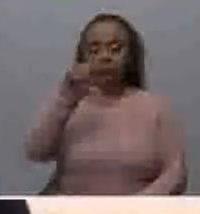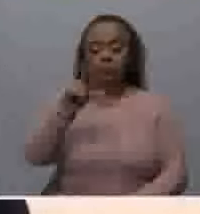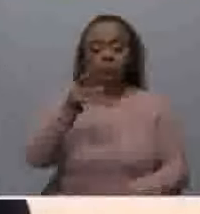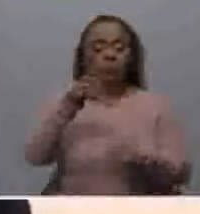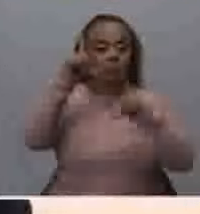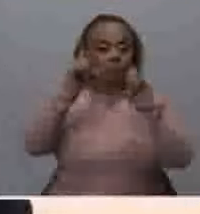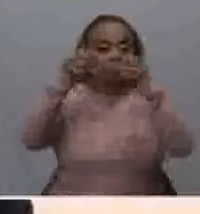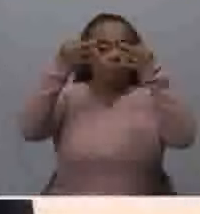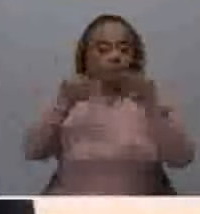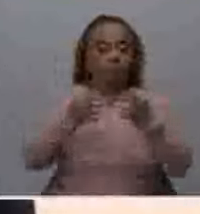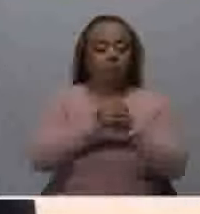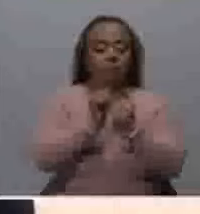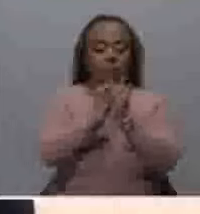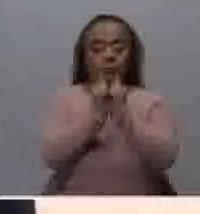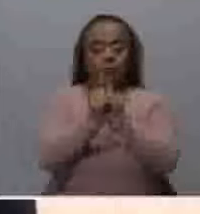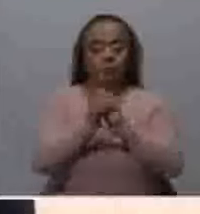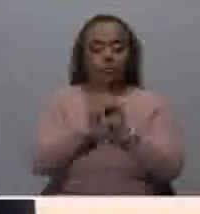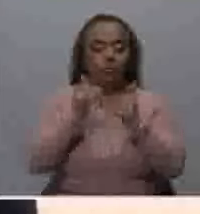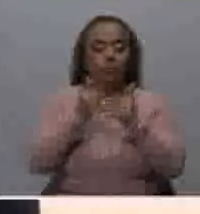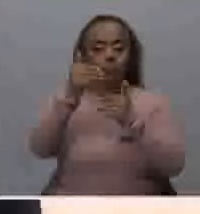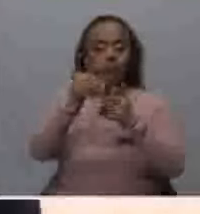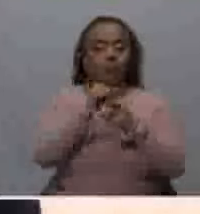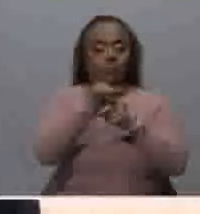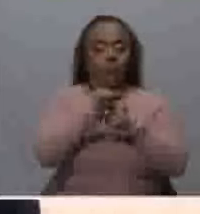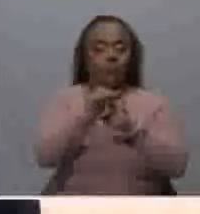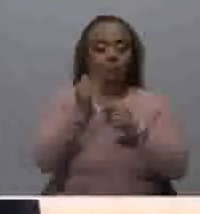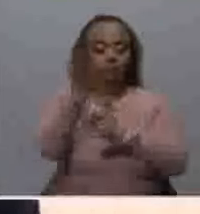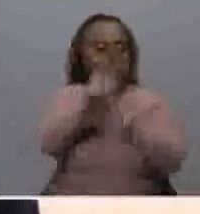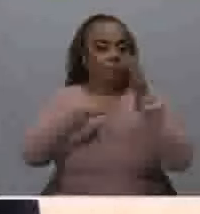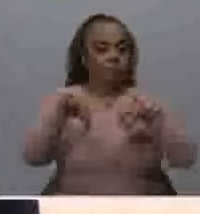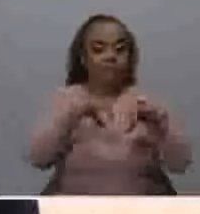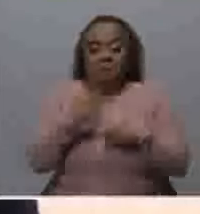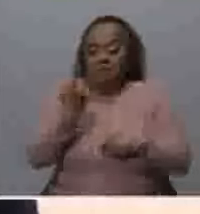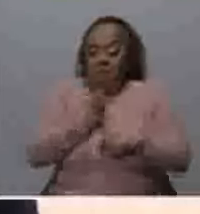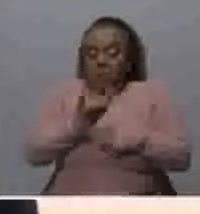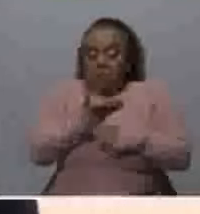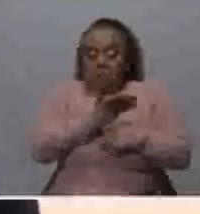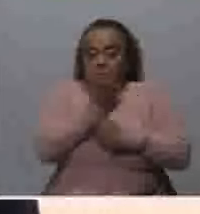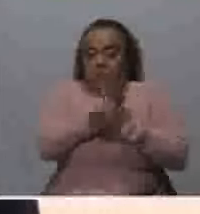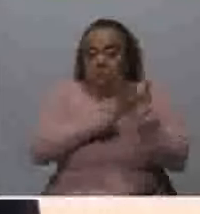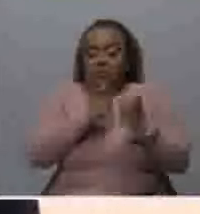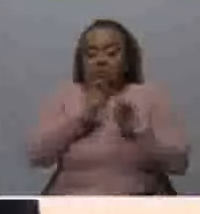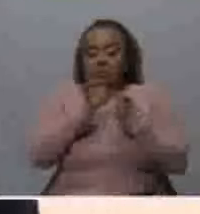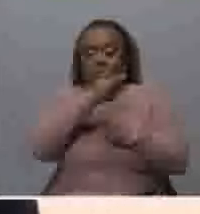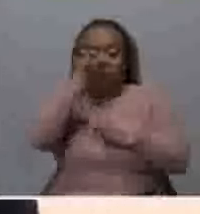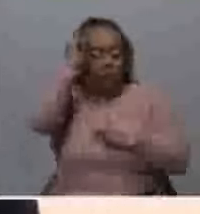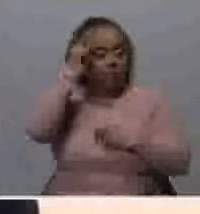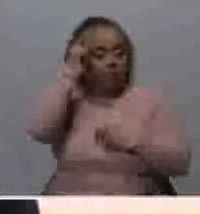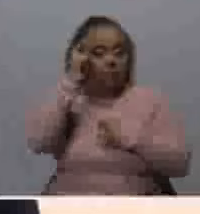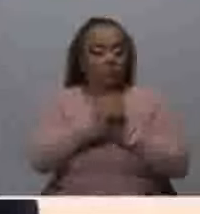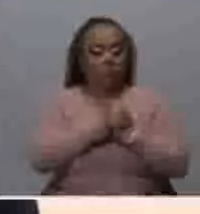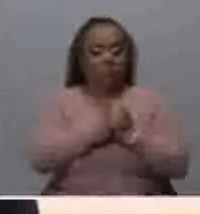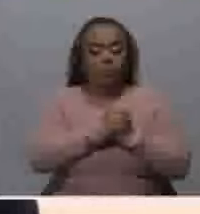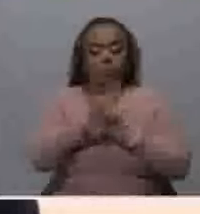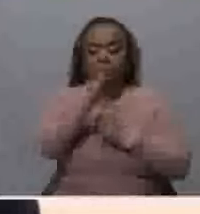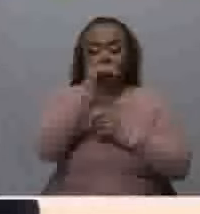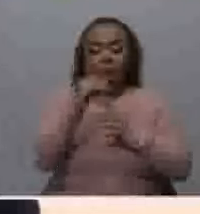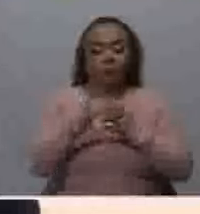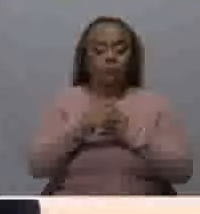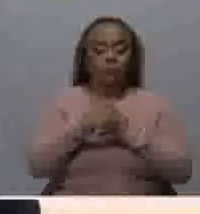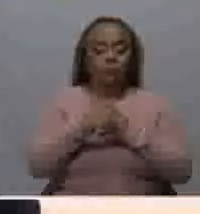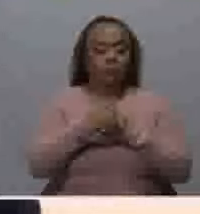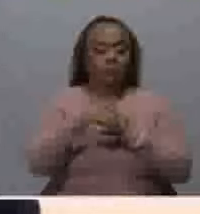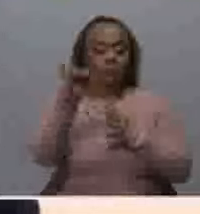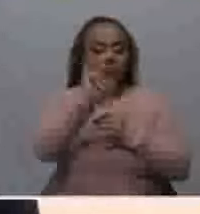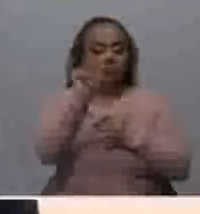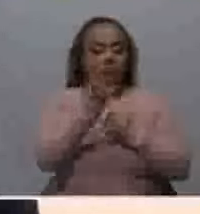fotos oficiales del torneo, el doble entrenamiento, algunas actividades meramente administrativas y logísticas. Y